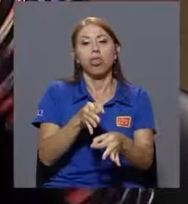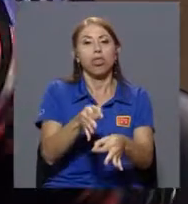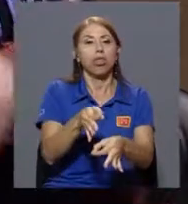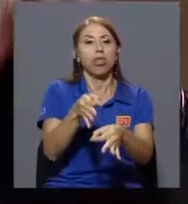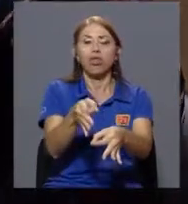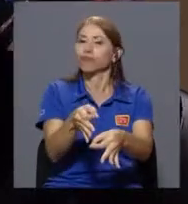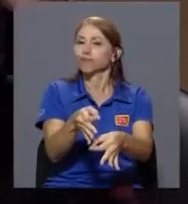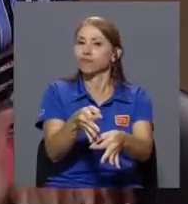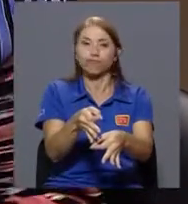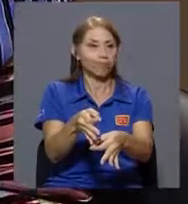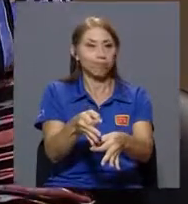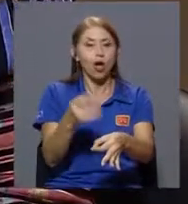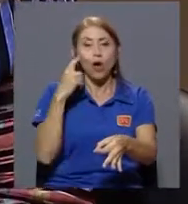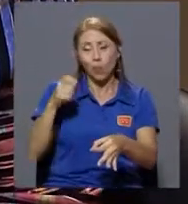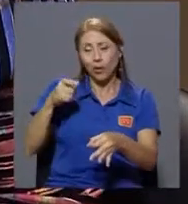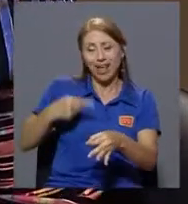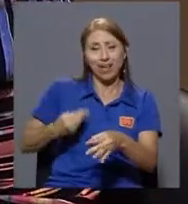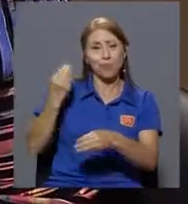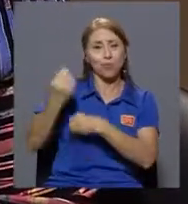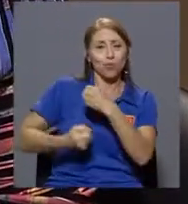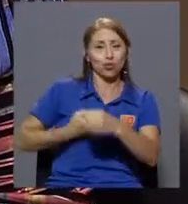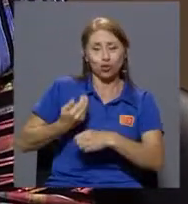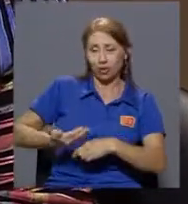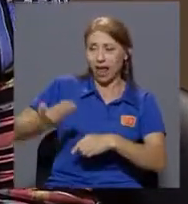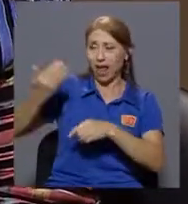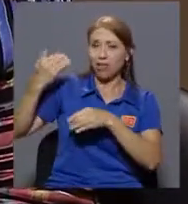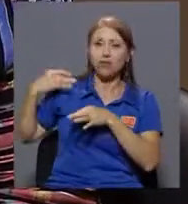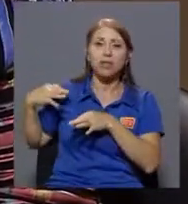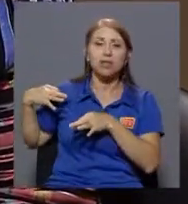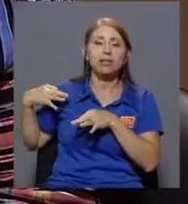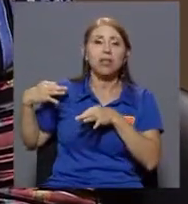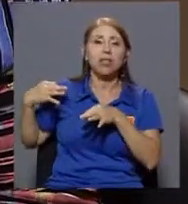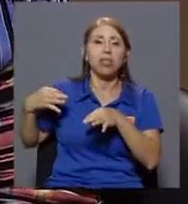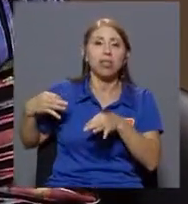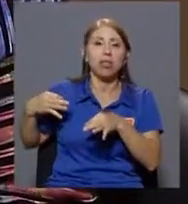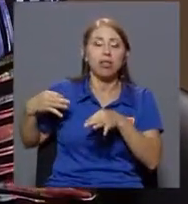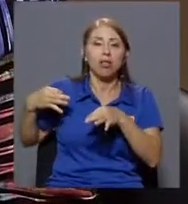la traemos desde hace muchos años atrás, y